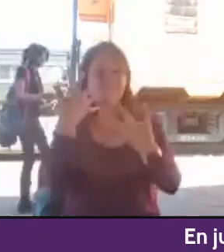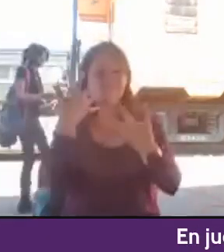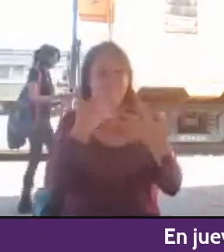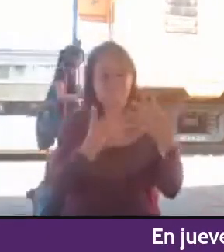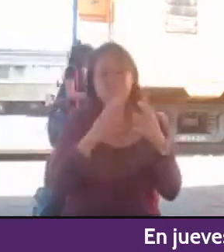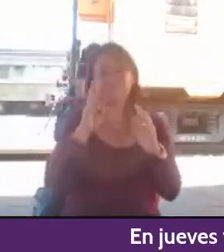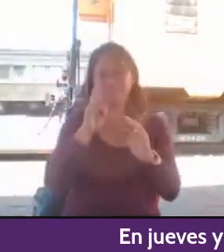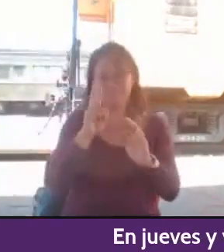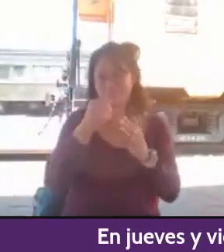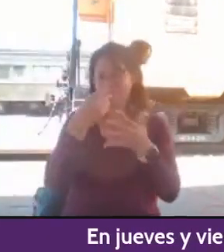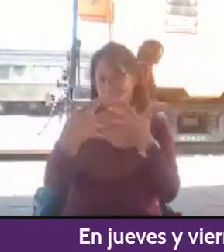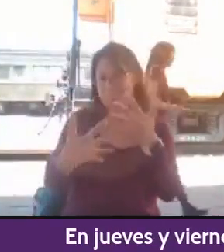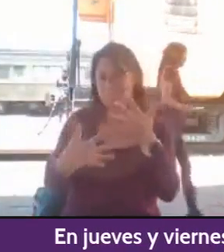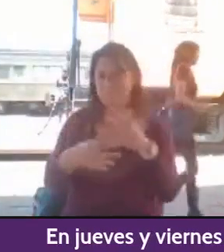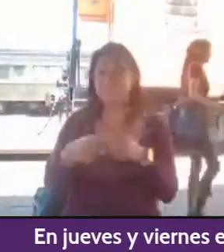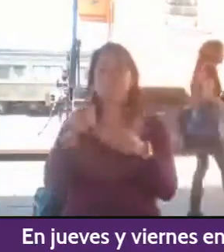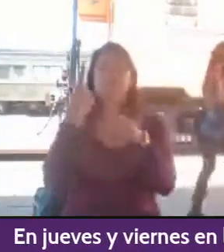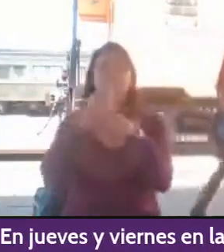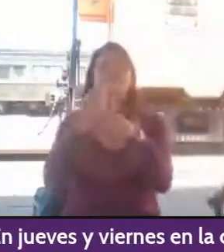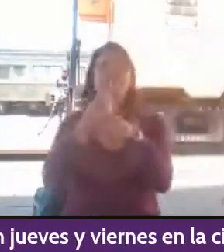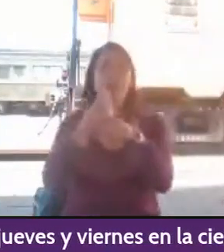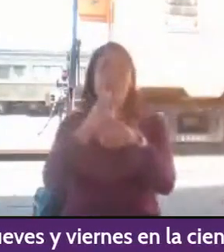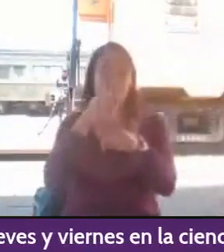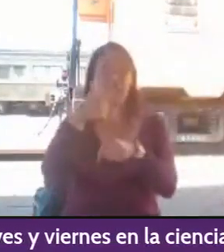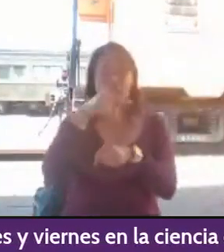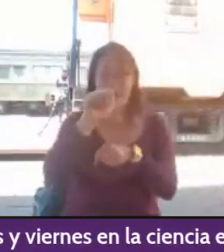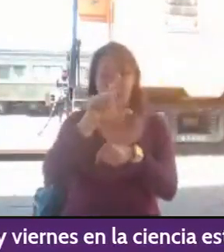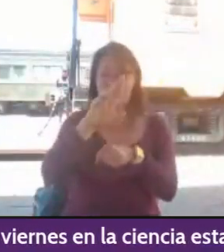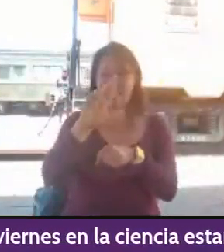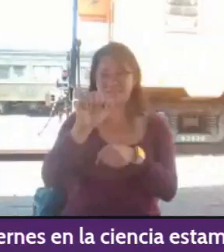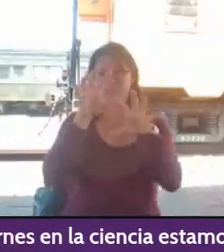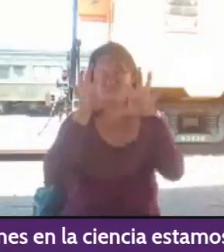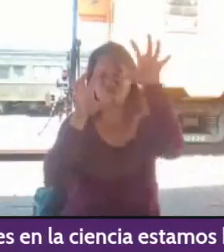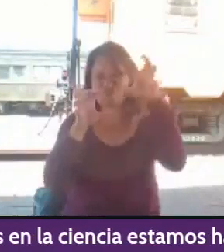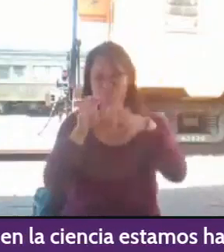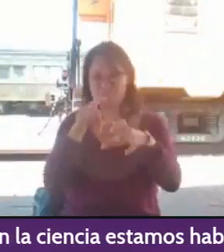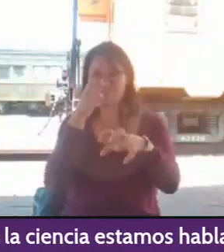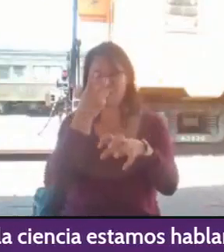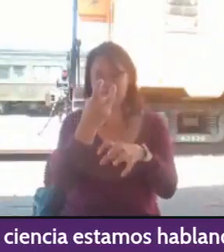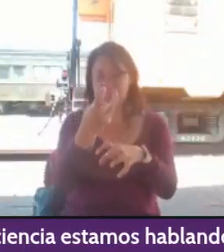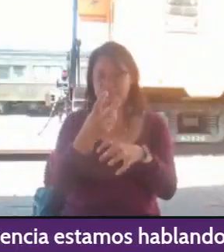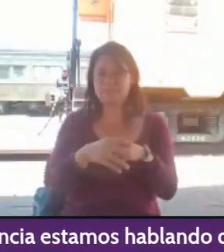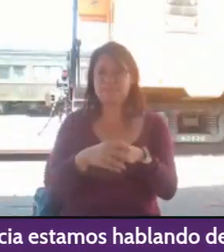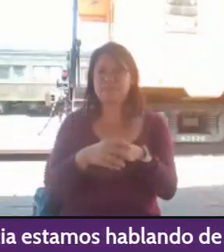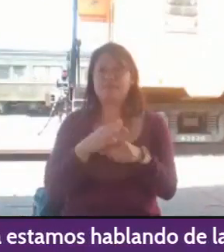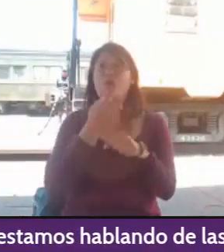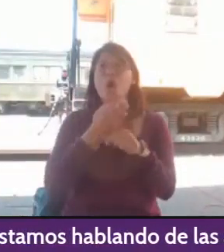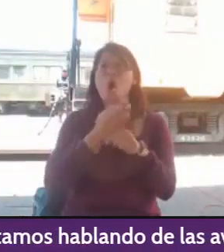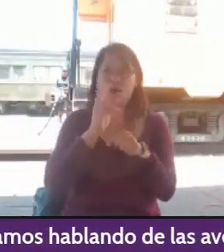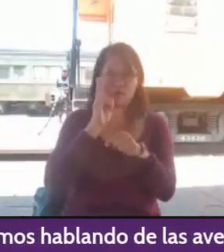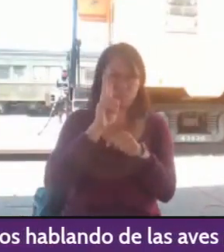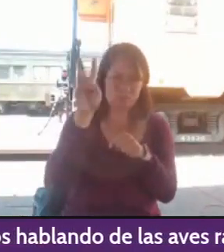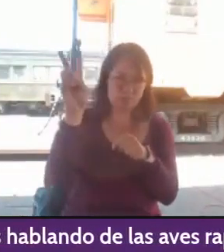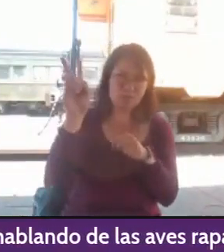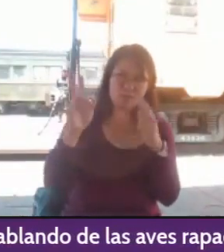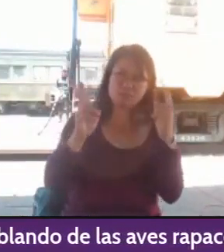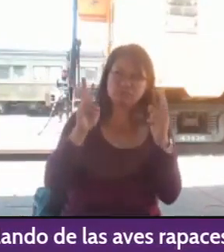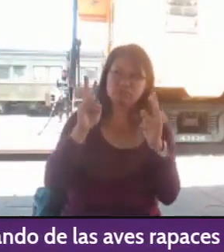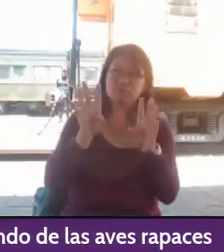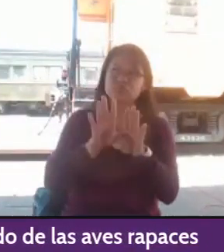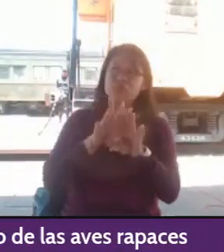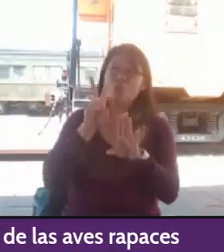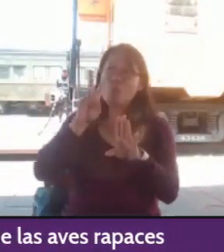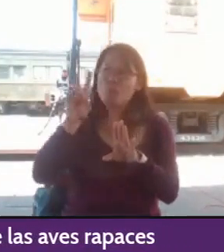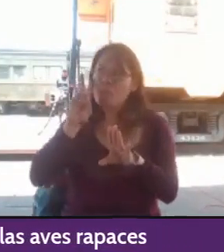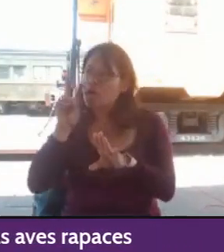fuerte. Arranquemos con las garras. Primer punto. Ahorita van a pasar con las aves alrededor de ustedes para que vayan echando un ojo a las